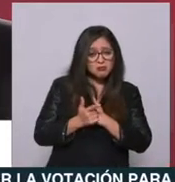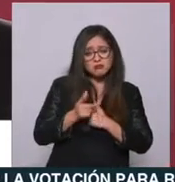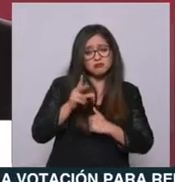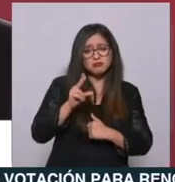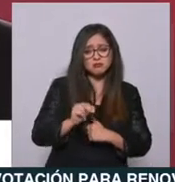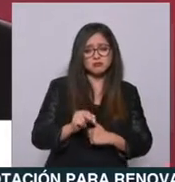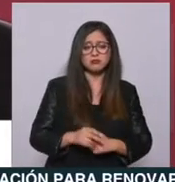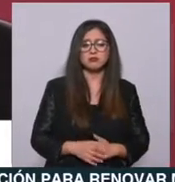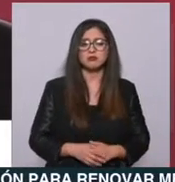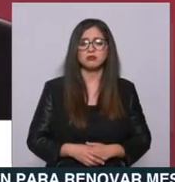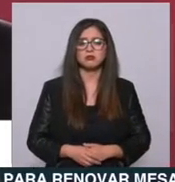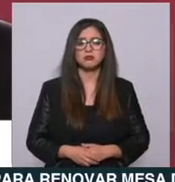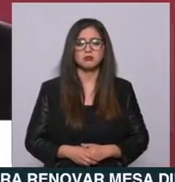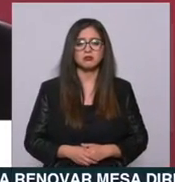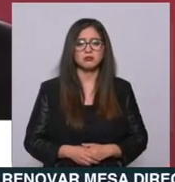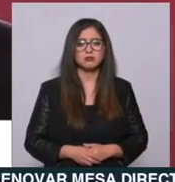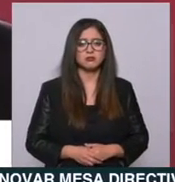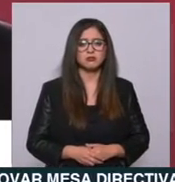Además,